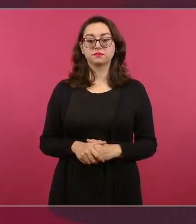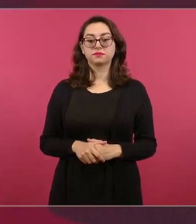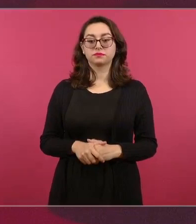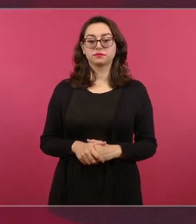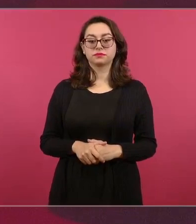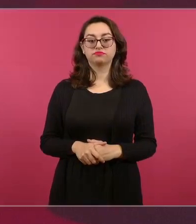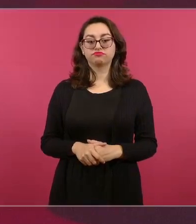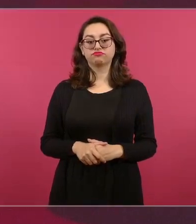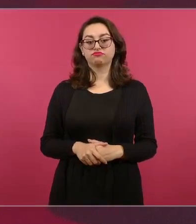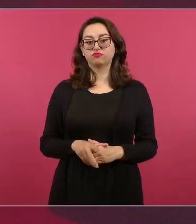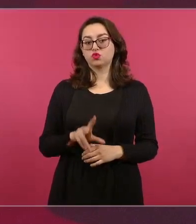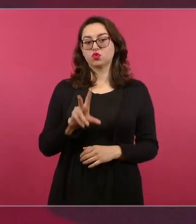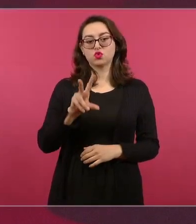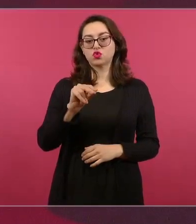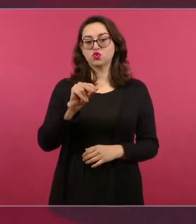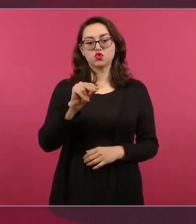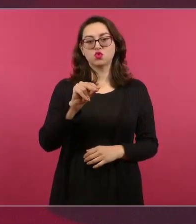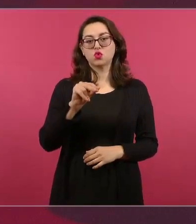para presumir,